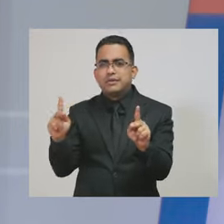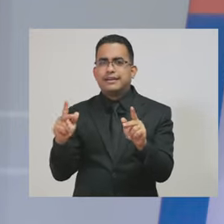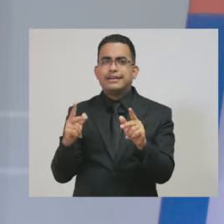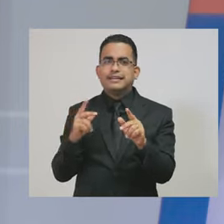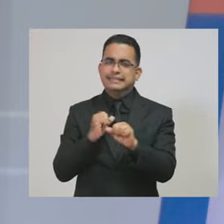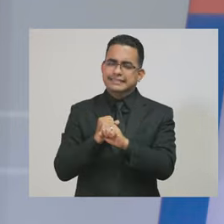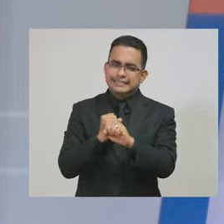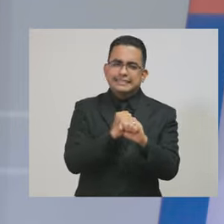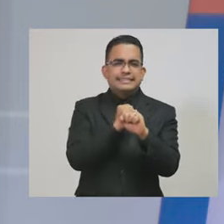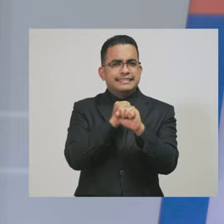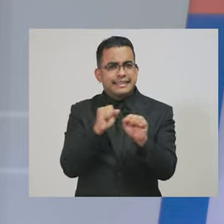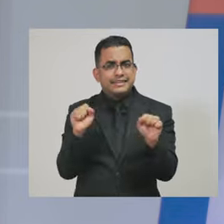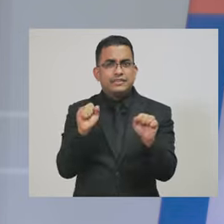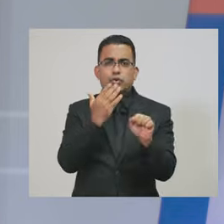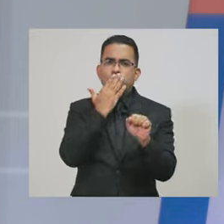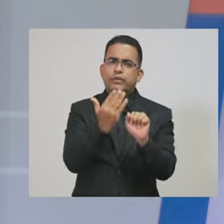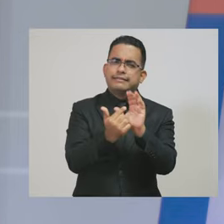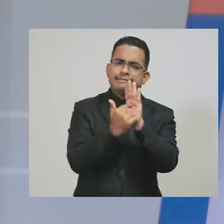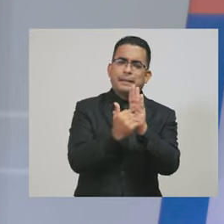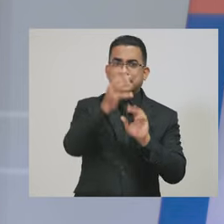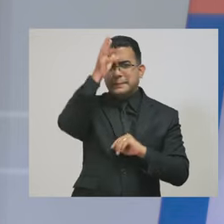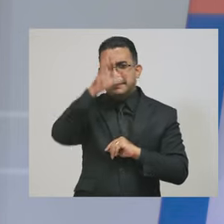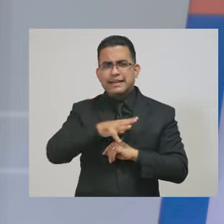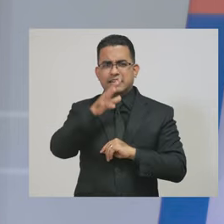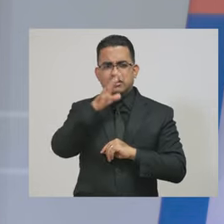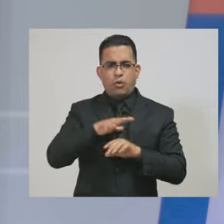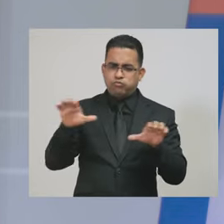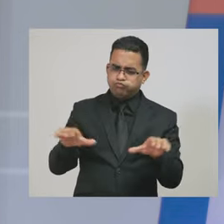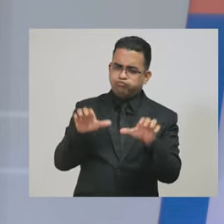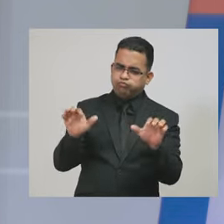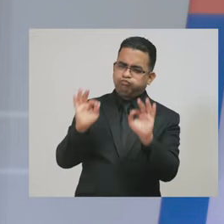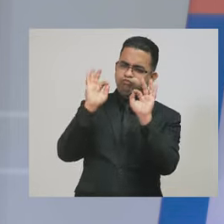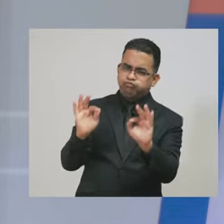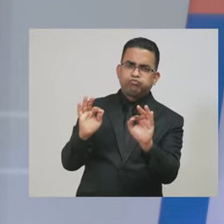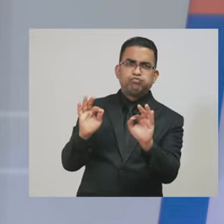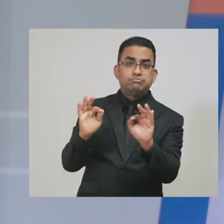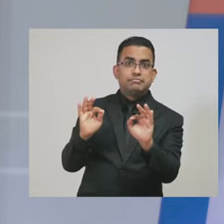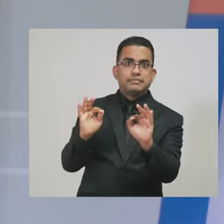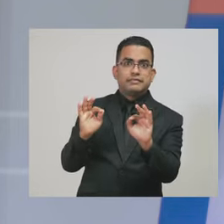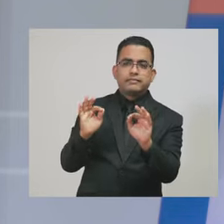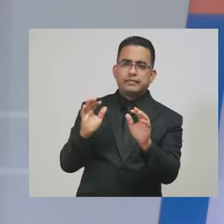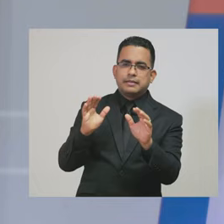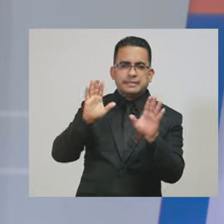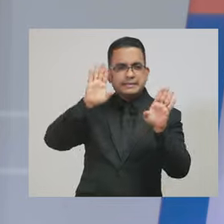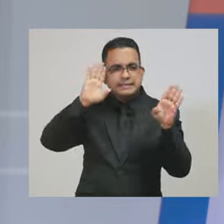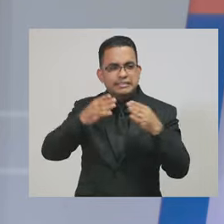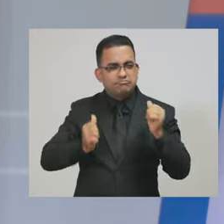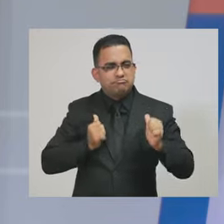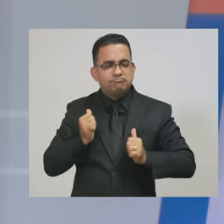libertad oportunidades seguridad modelos y paradigmas de hombres y mujeres